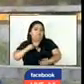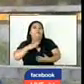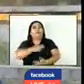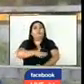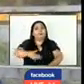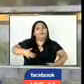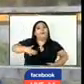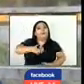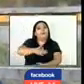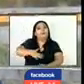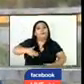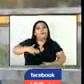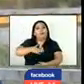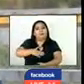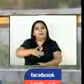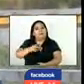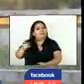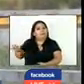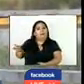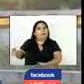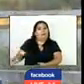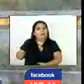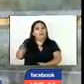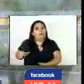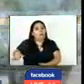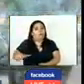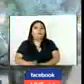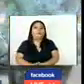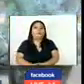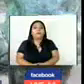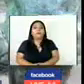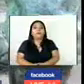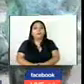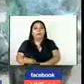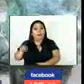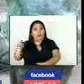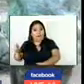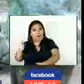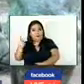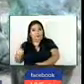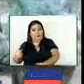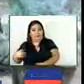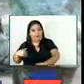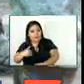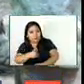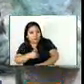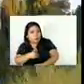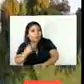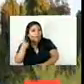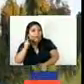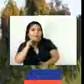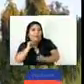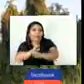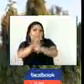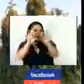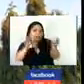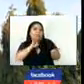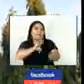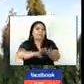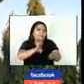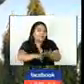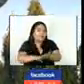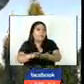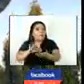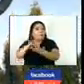disfrutar con esta nueva paz que ahora pues estamos viviendo todos. Aunque el funcionario no detalló la inversión que tendrá este proyecto,